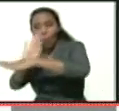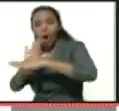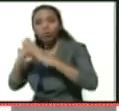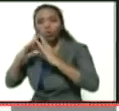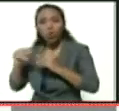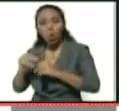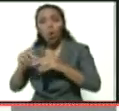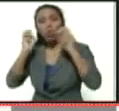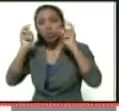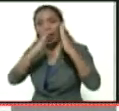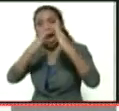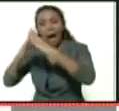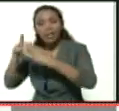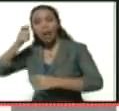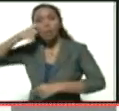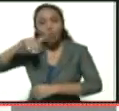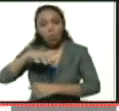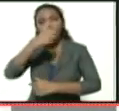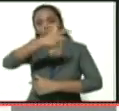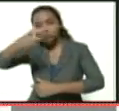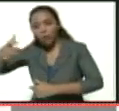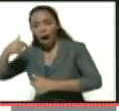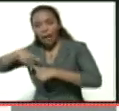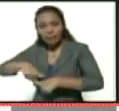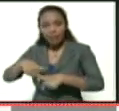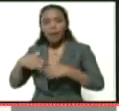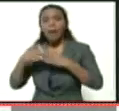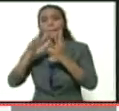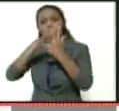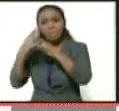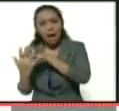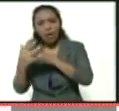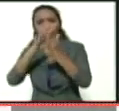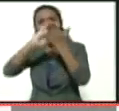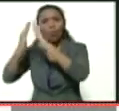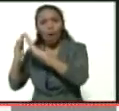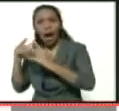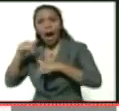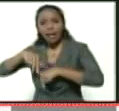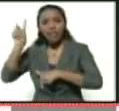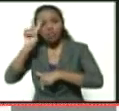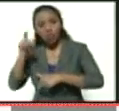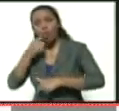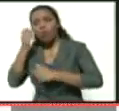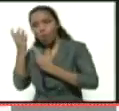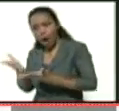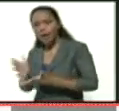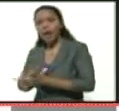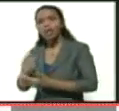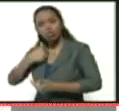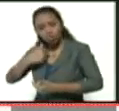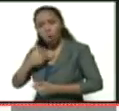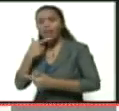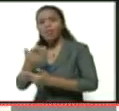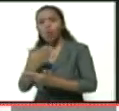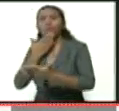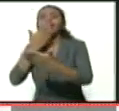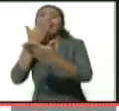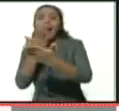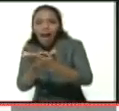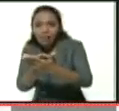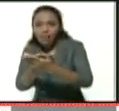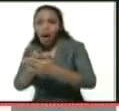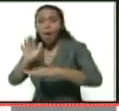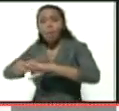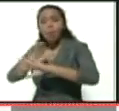los caseríos, pueblos y ciudades del país, barrios, urbanismo. Es la Venezuela buena, a la cual yo le doy las gracias porque